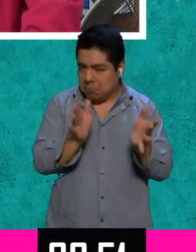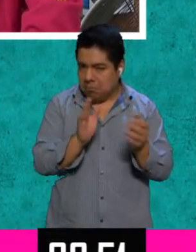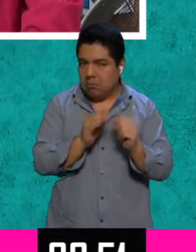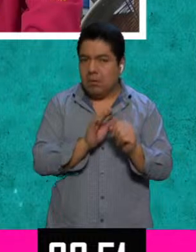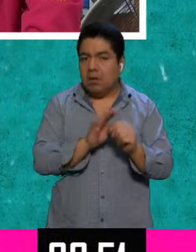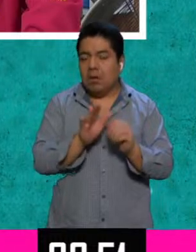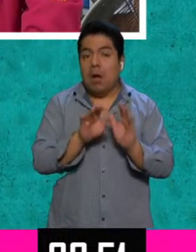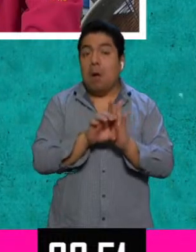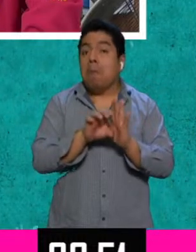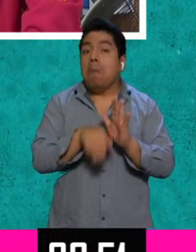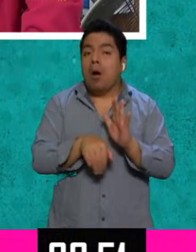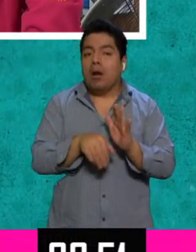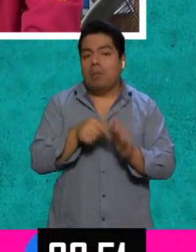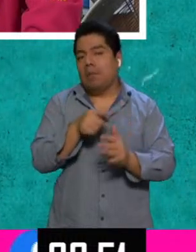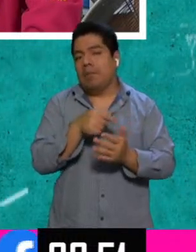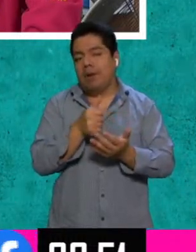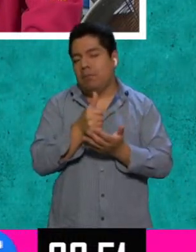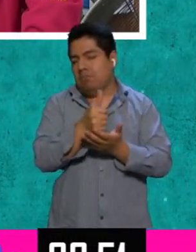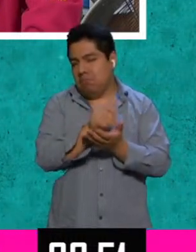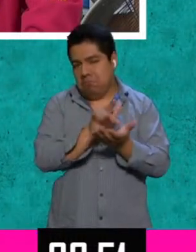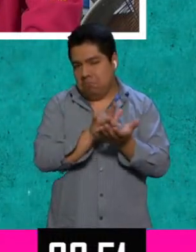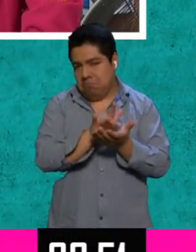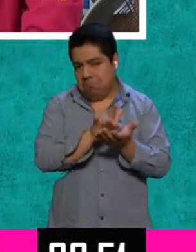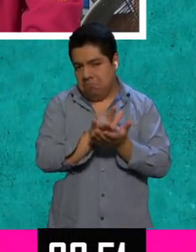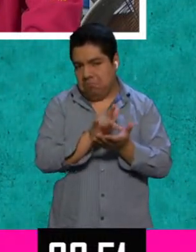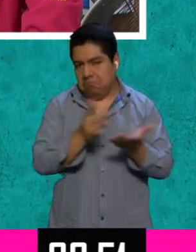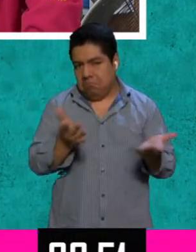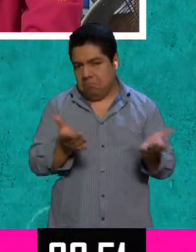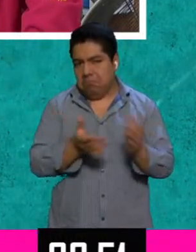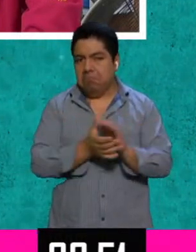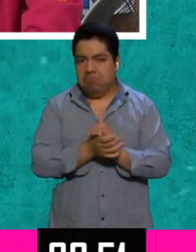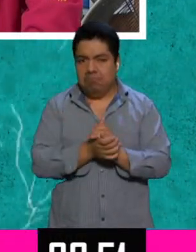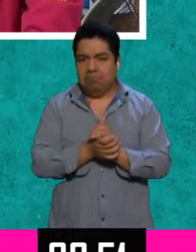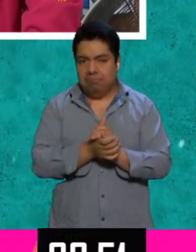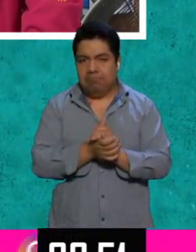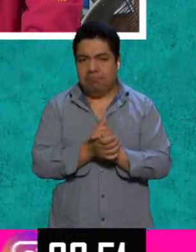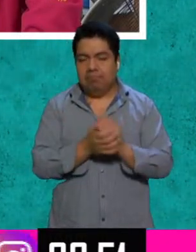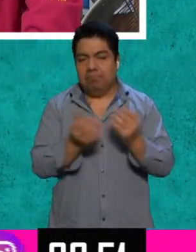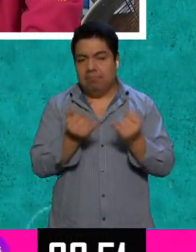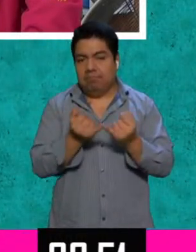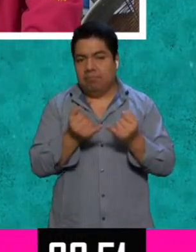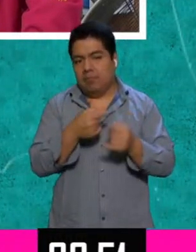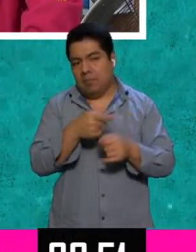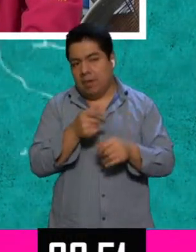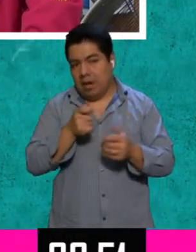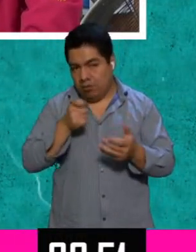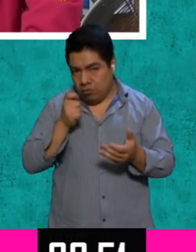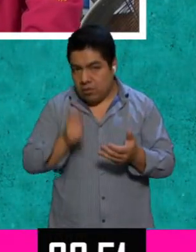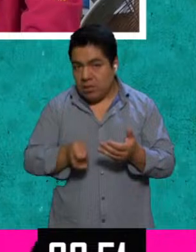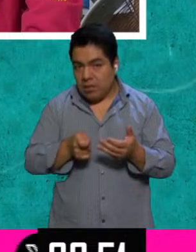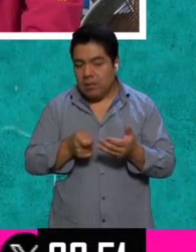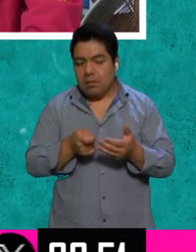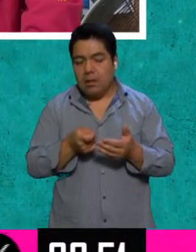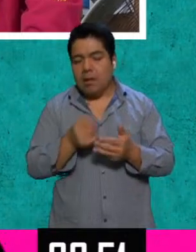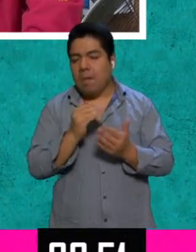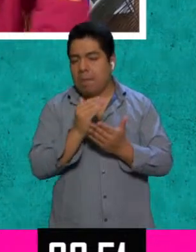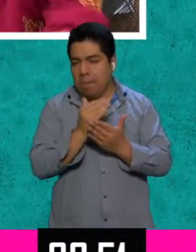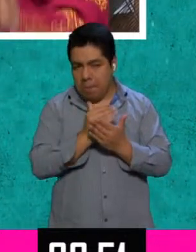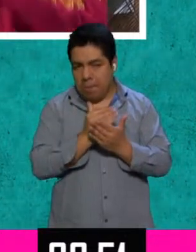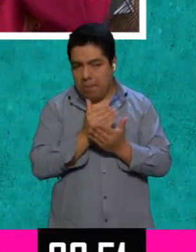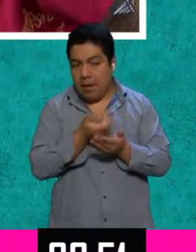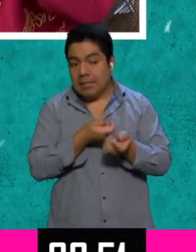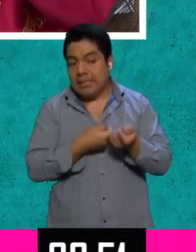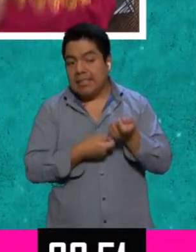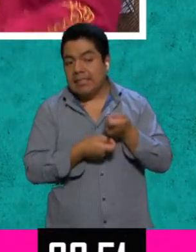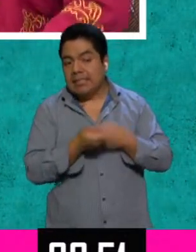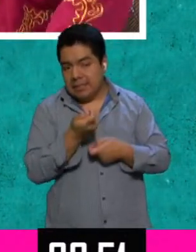negociar? Condiciones favorables en el presidio, condiciones favorables en cuanto a su sentencia, ¿a cambio de qué? A cambio de